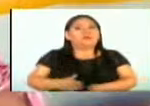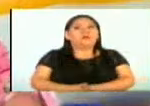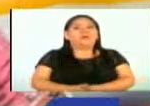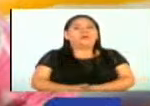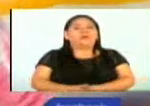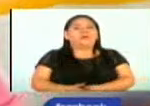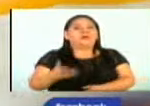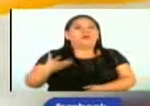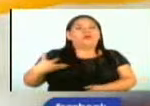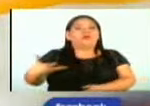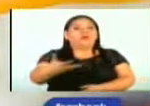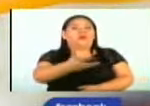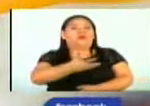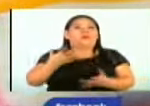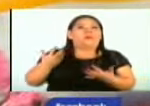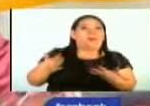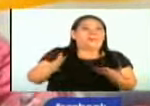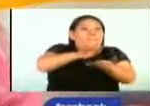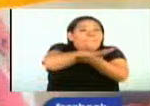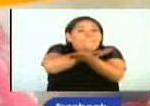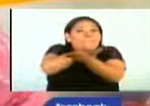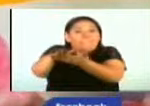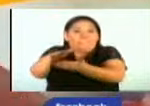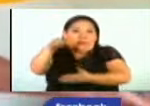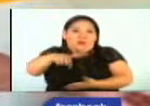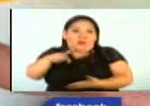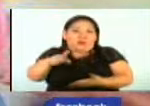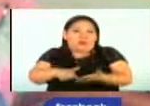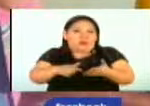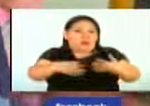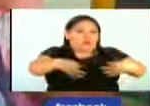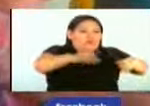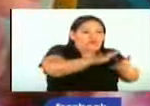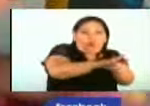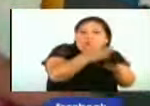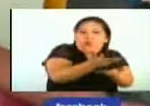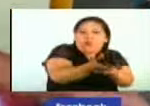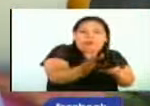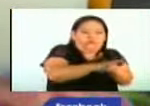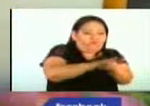que esperamos, pues tener aseado, las cosas bien